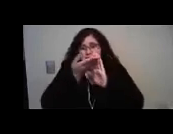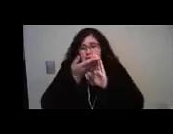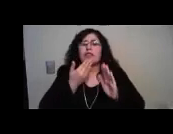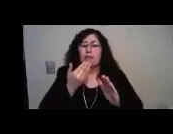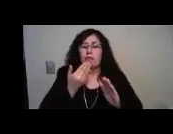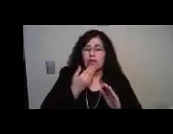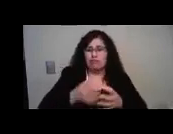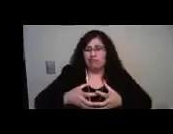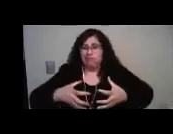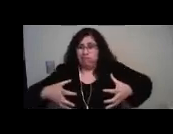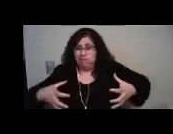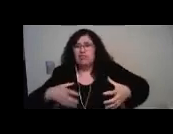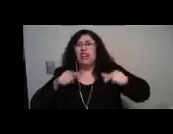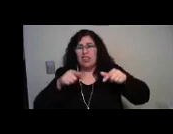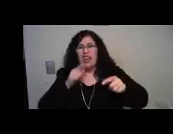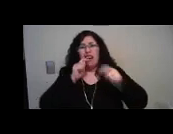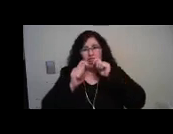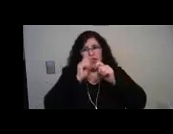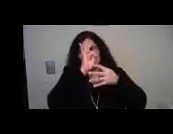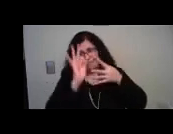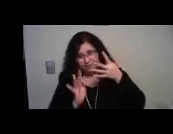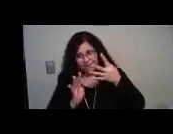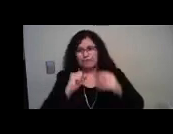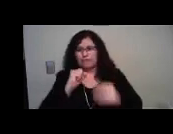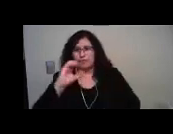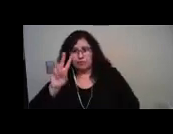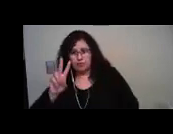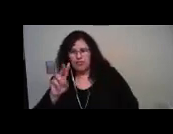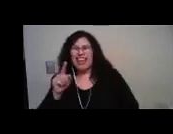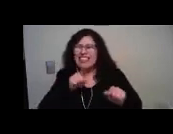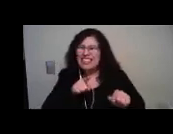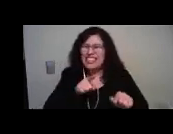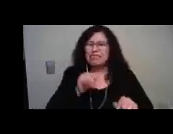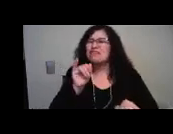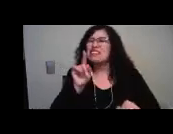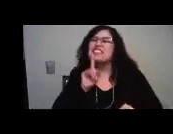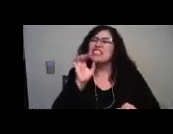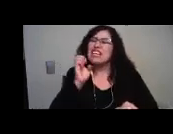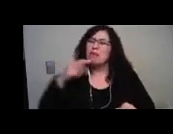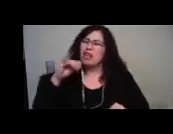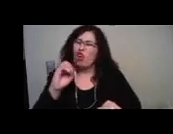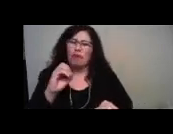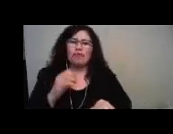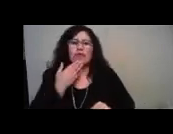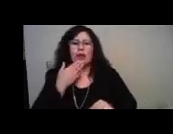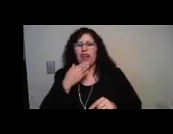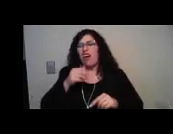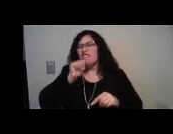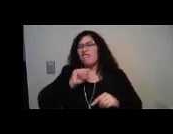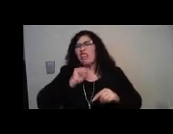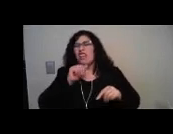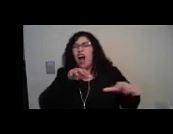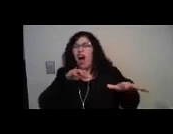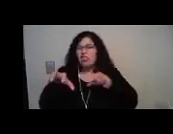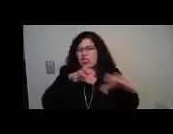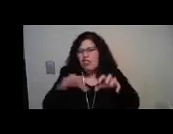todo para los accidentes cerebrovasculares de tipo más isquémico, ¿ya? La inactividad física, el consumo